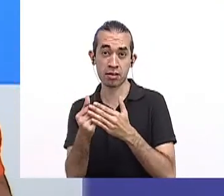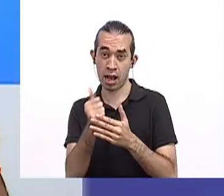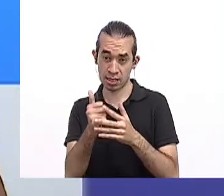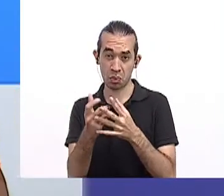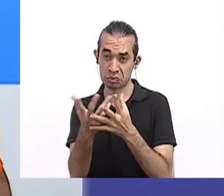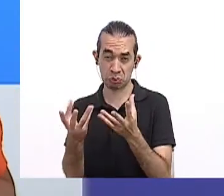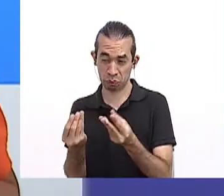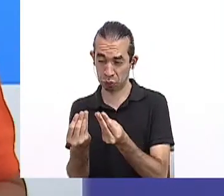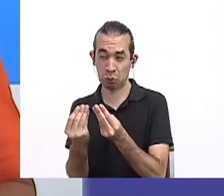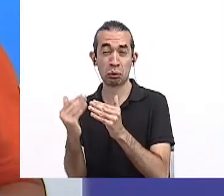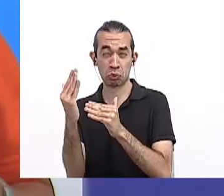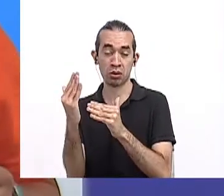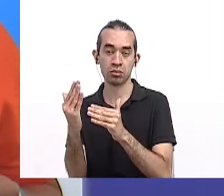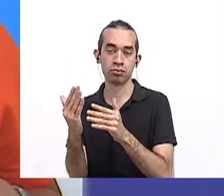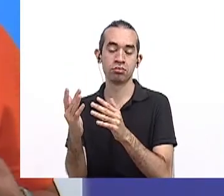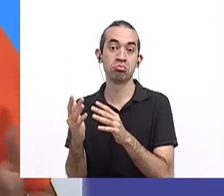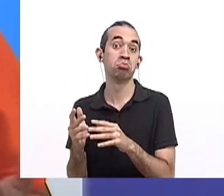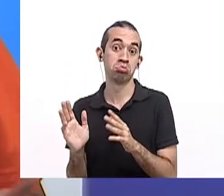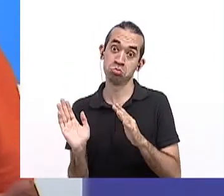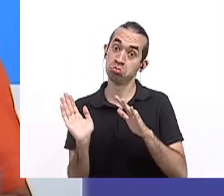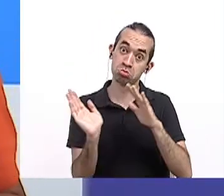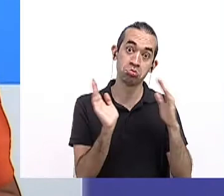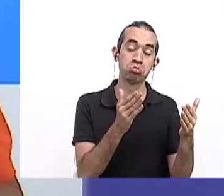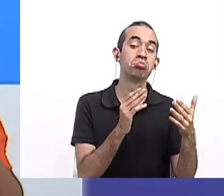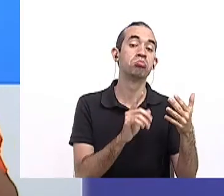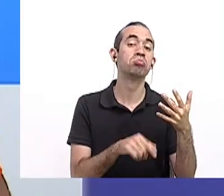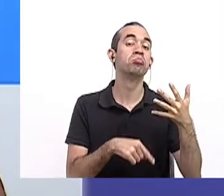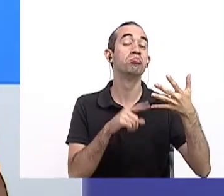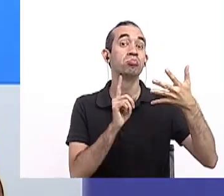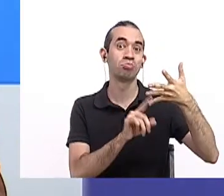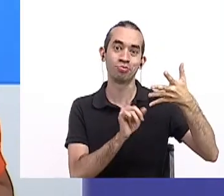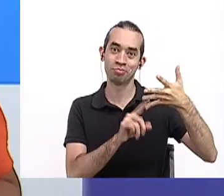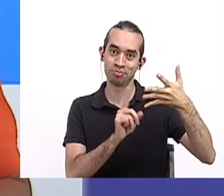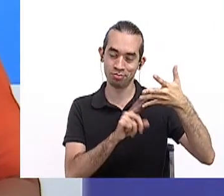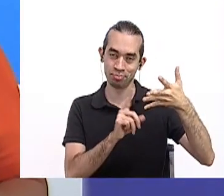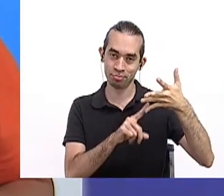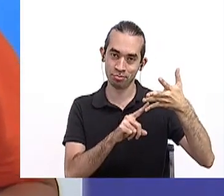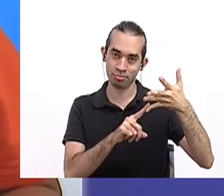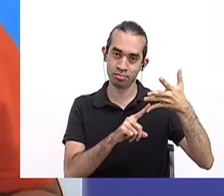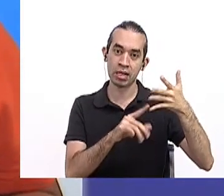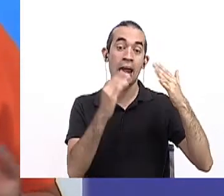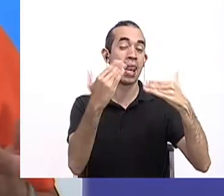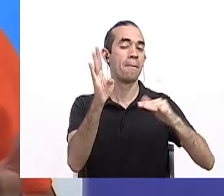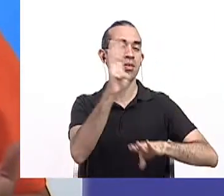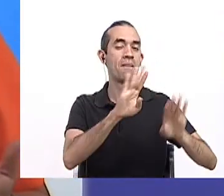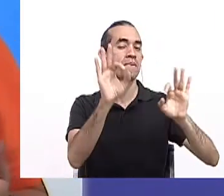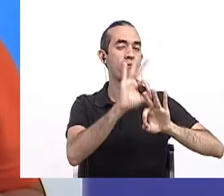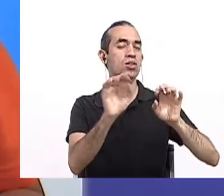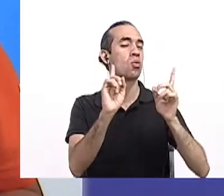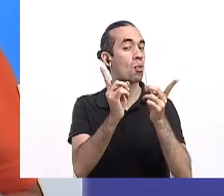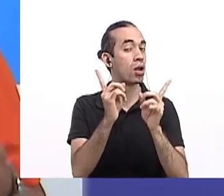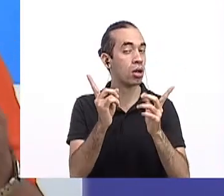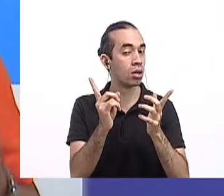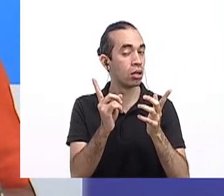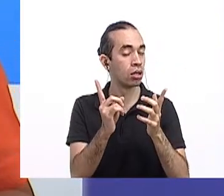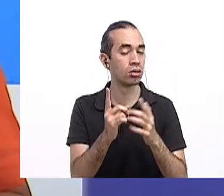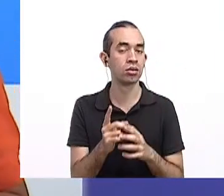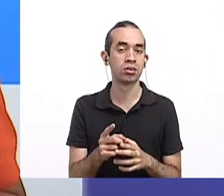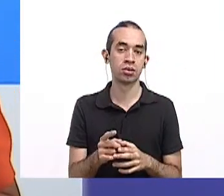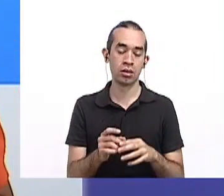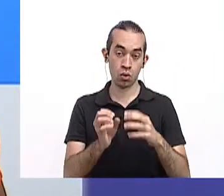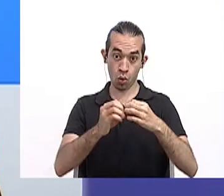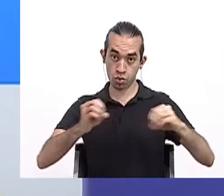vamos ahora entonces a estudiar el quinto límite biofísico es la acidificación